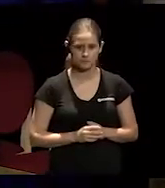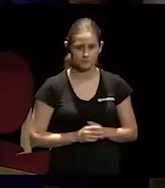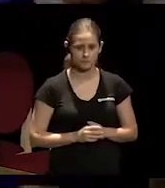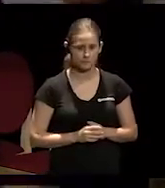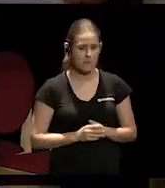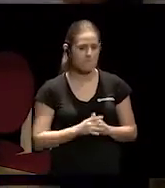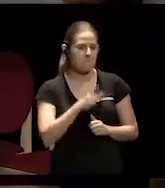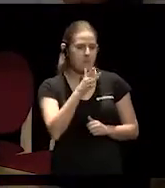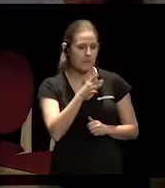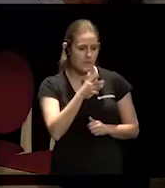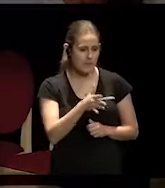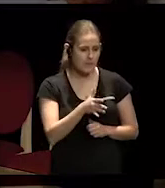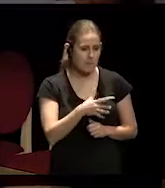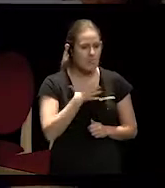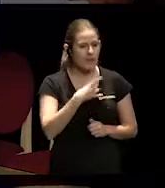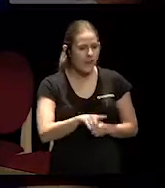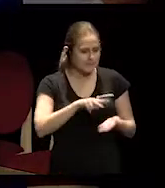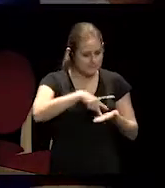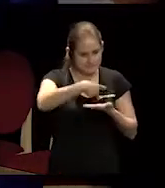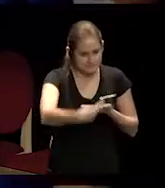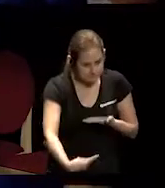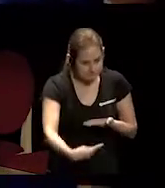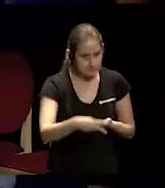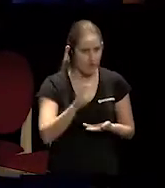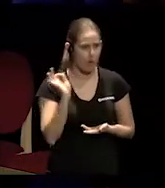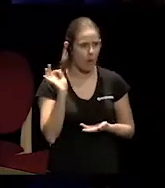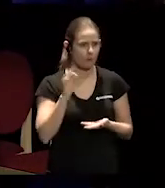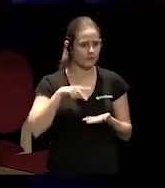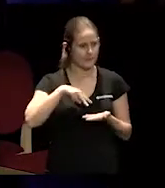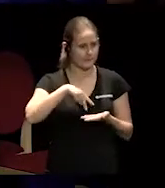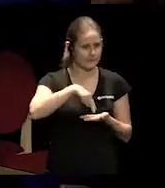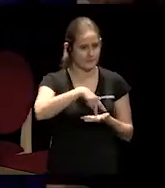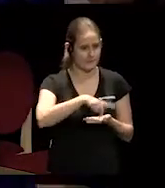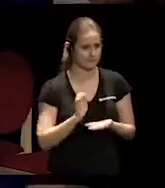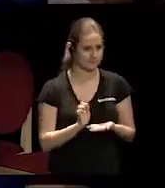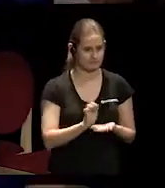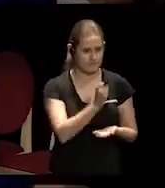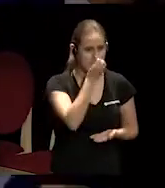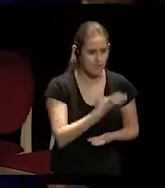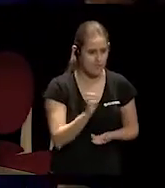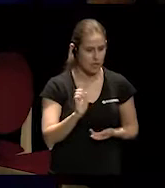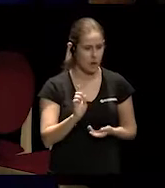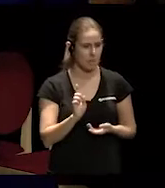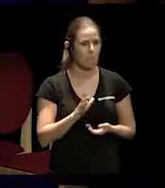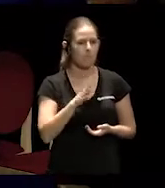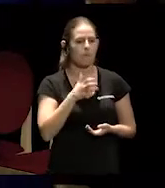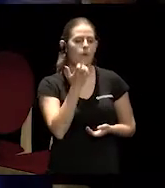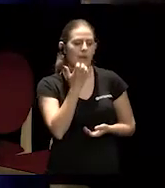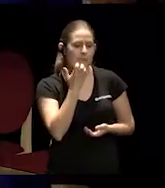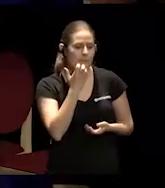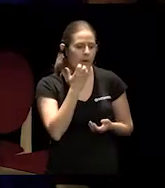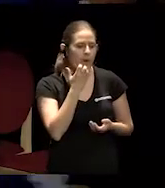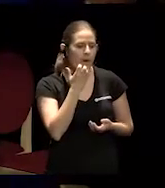Porque podía caerme, podía no caminar bien. Por ejemplo, las colinas. ¿Cómo sortear las colinas,